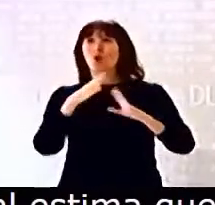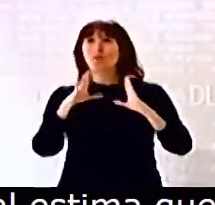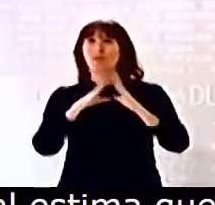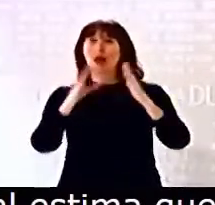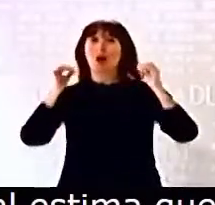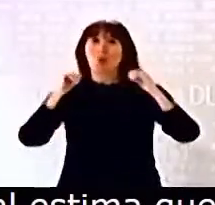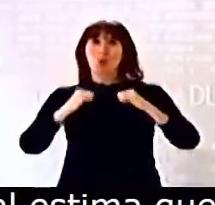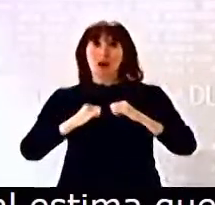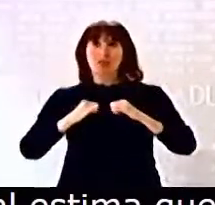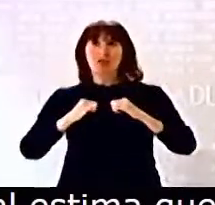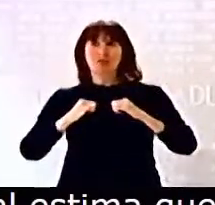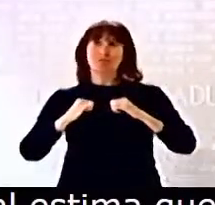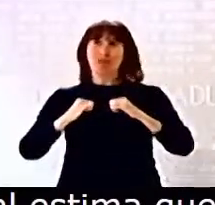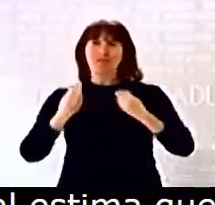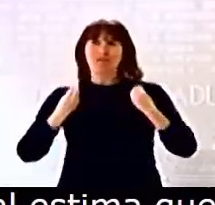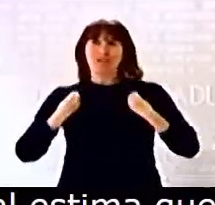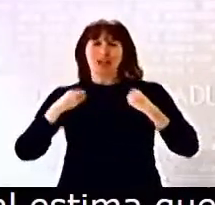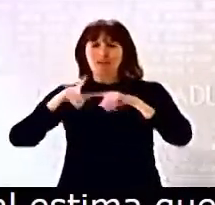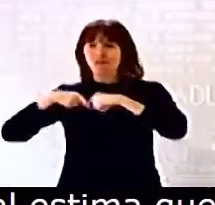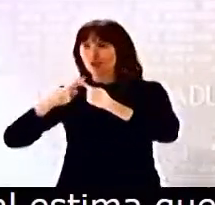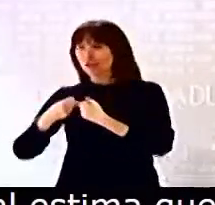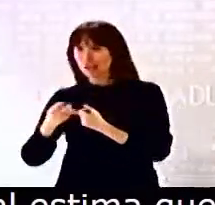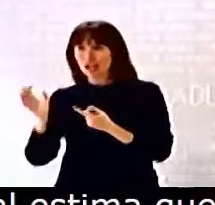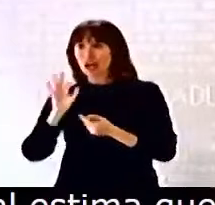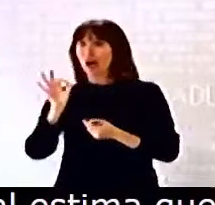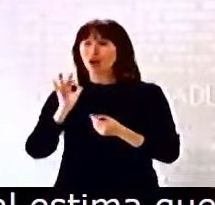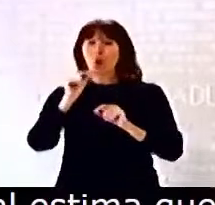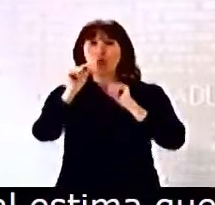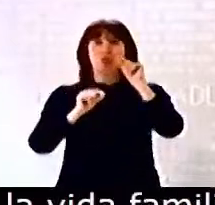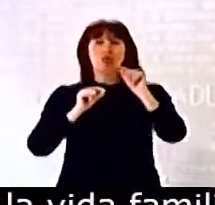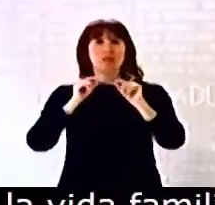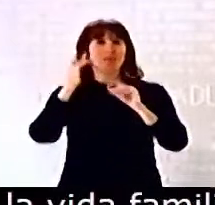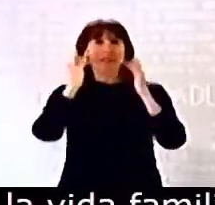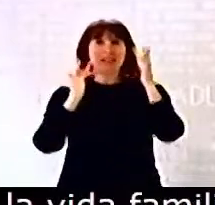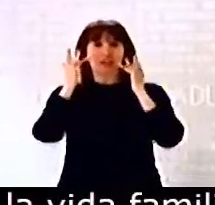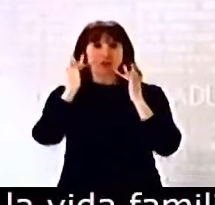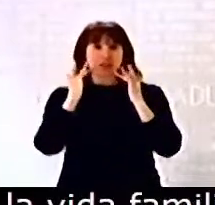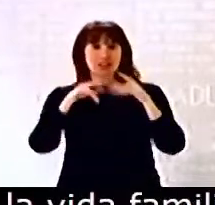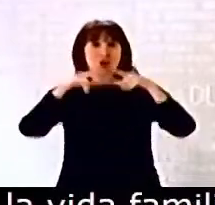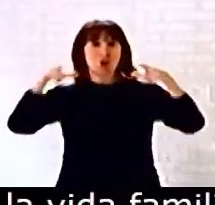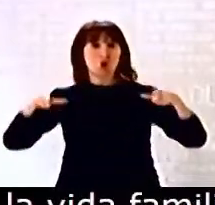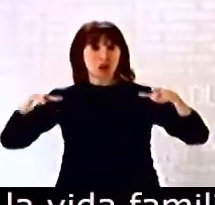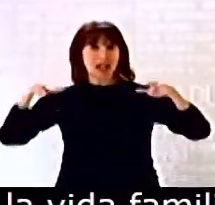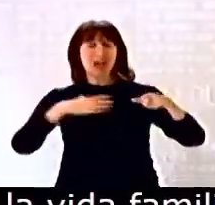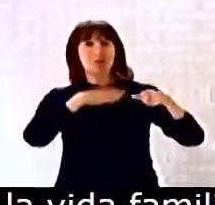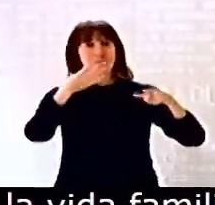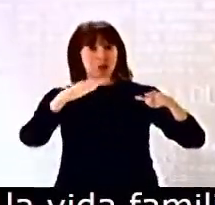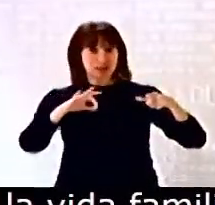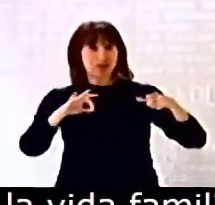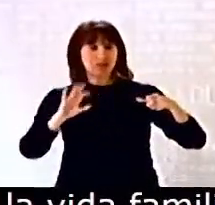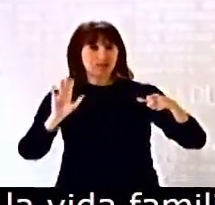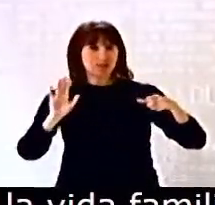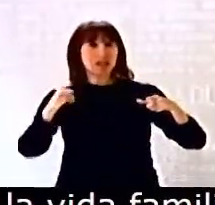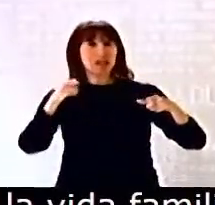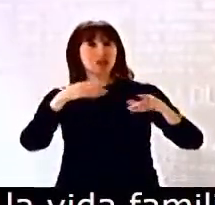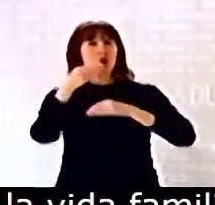familiar o bien para desinfección en un momento determinado del local, lo tiene que hacer dentro de ese